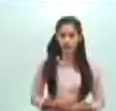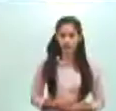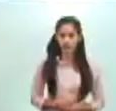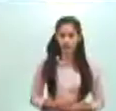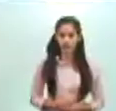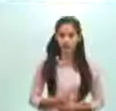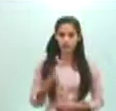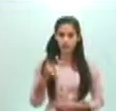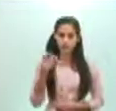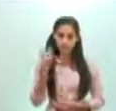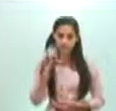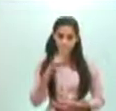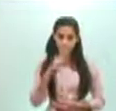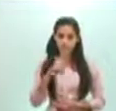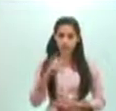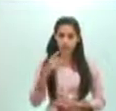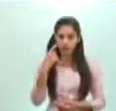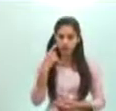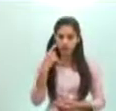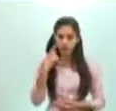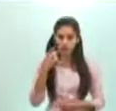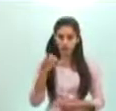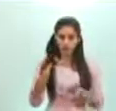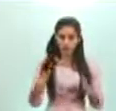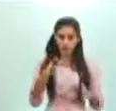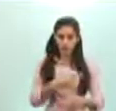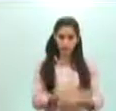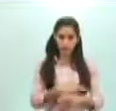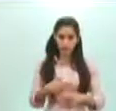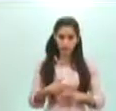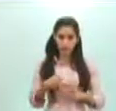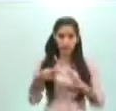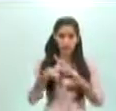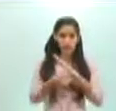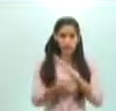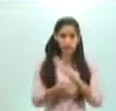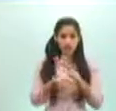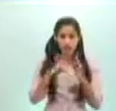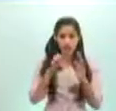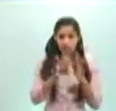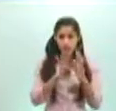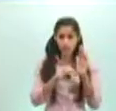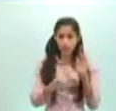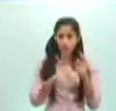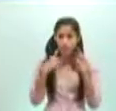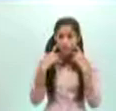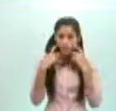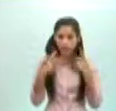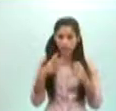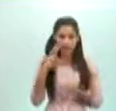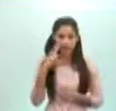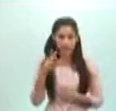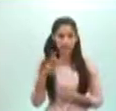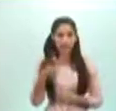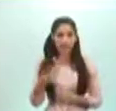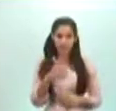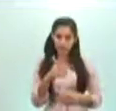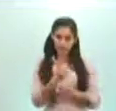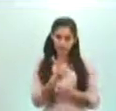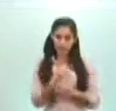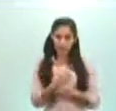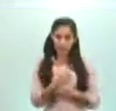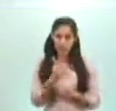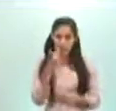Una vez que conozcan el contexto histórico, profundizarán en elementos importantes de la vida y la obra de este poeta. Para